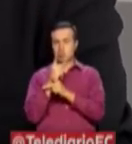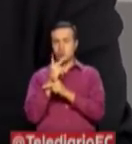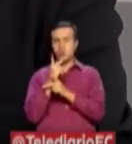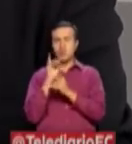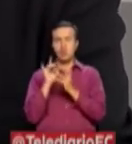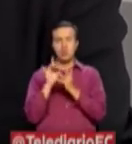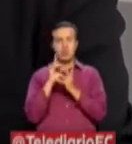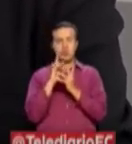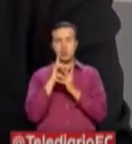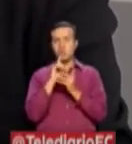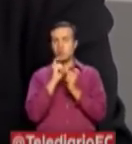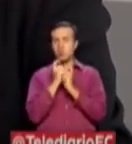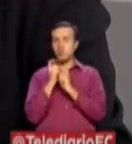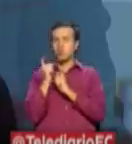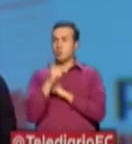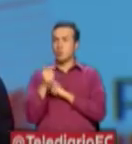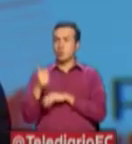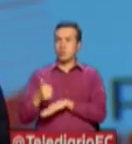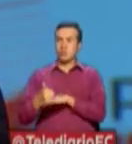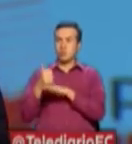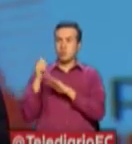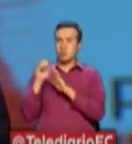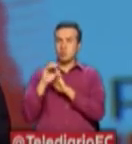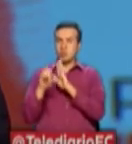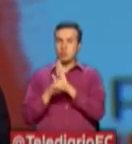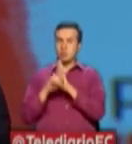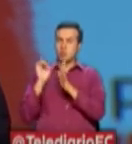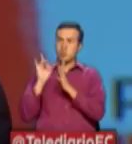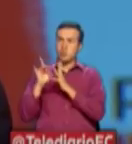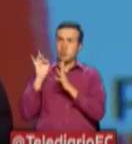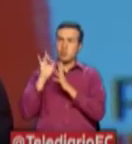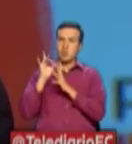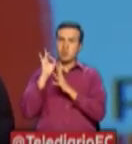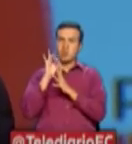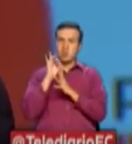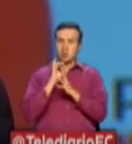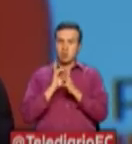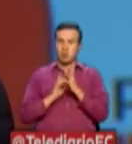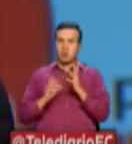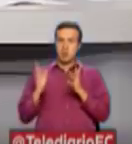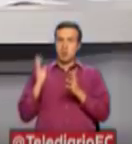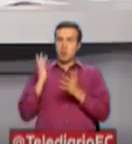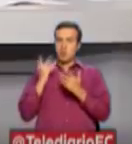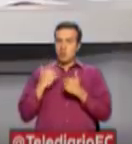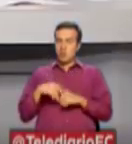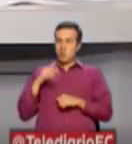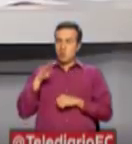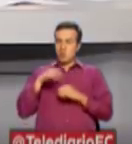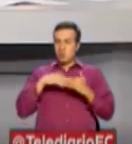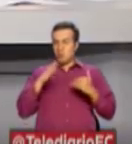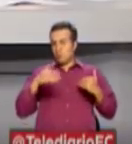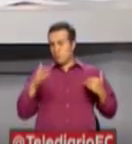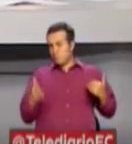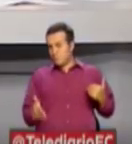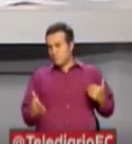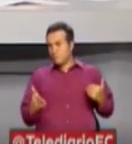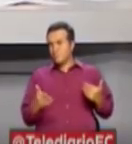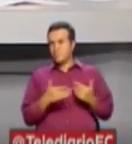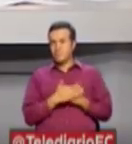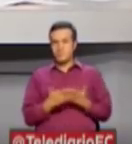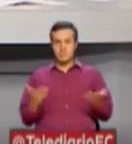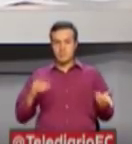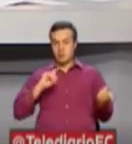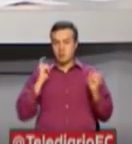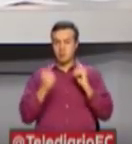cargo la renovación parcial de la corte constitucional que se concretó insisto cuatro meses después esa